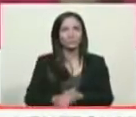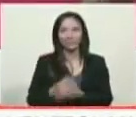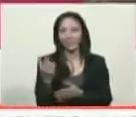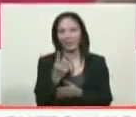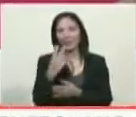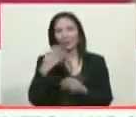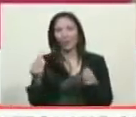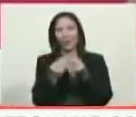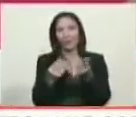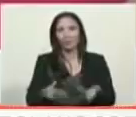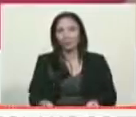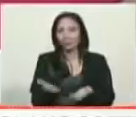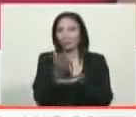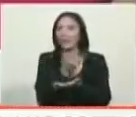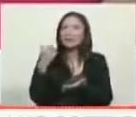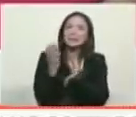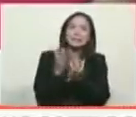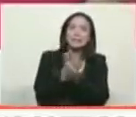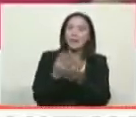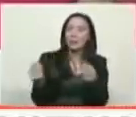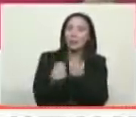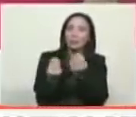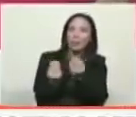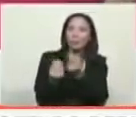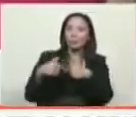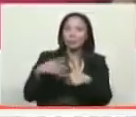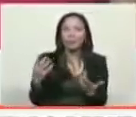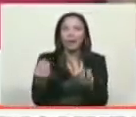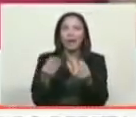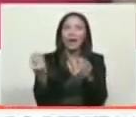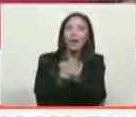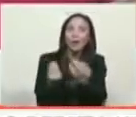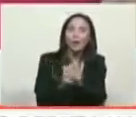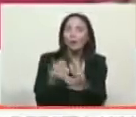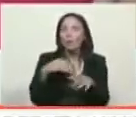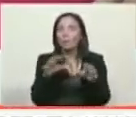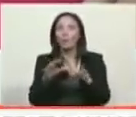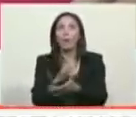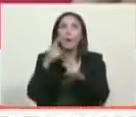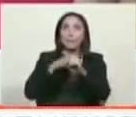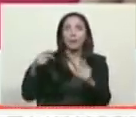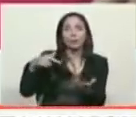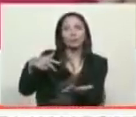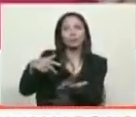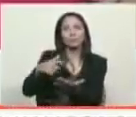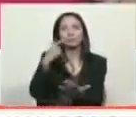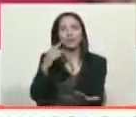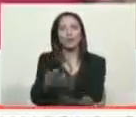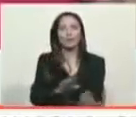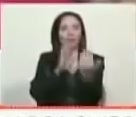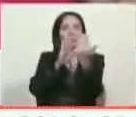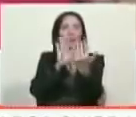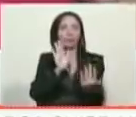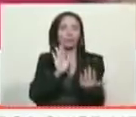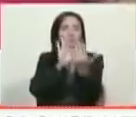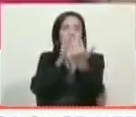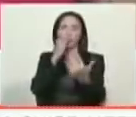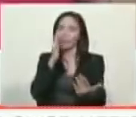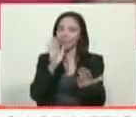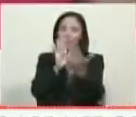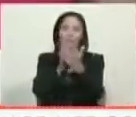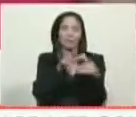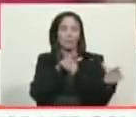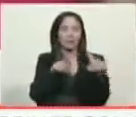Al lobby. Freddy Bernal siempre metiéndome en rollo a mí, pero caminando, mira, viendo al frente firme.